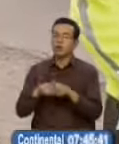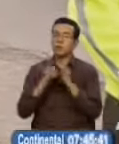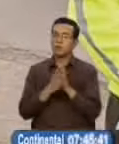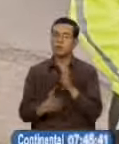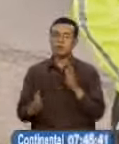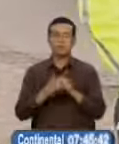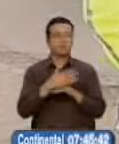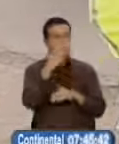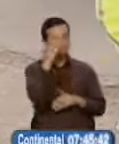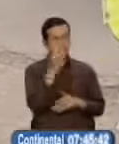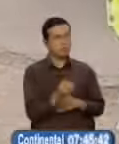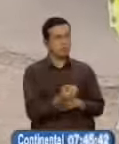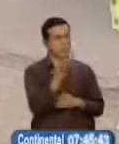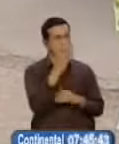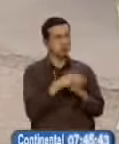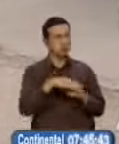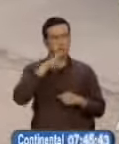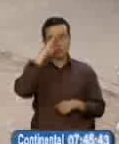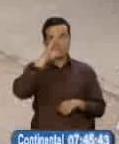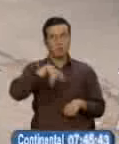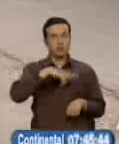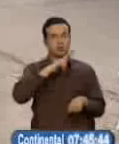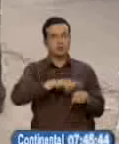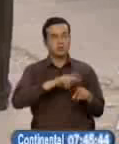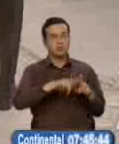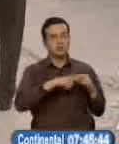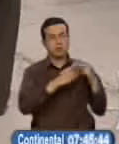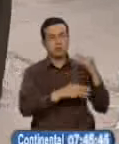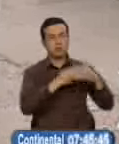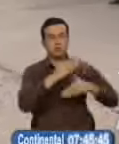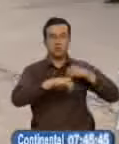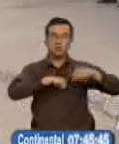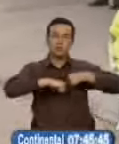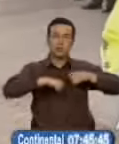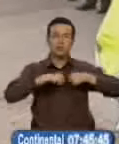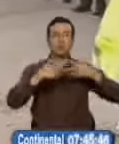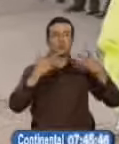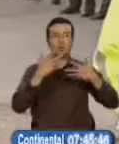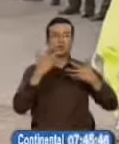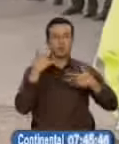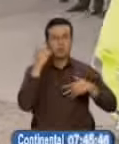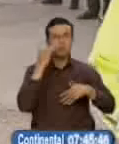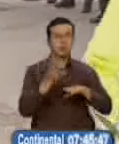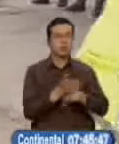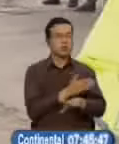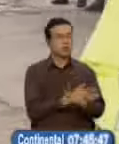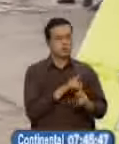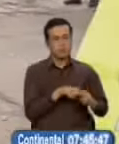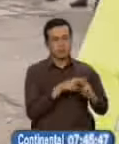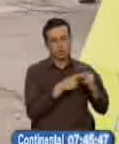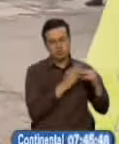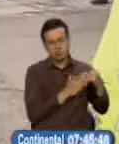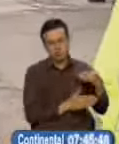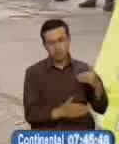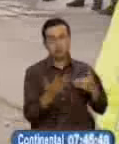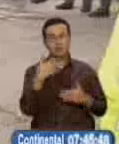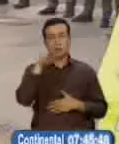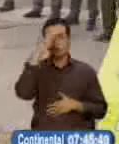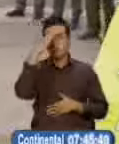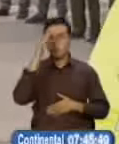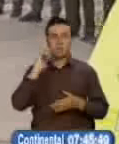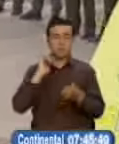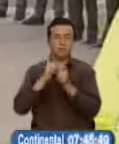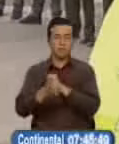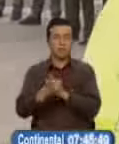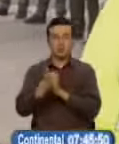Bienvenido. Muy buenos días, la Policía Nacional ha venido desarrollando este operativo desde hace varios días atrás, cuando ya se conoció de la